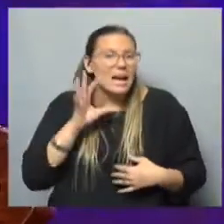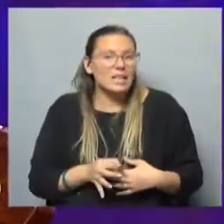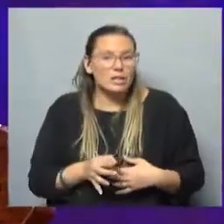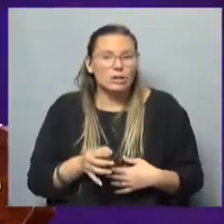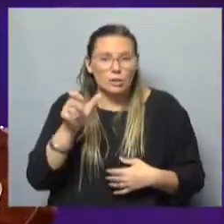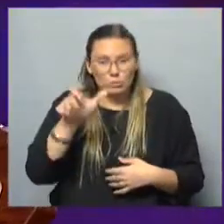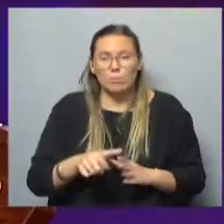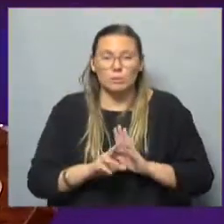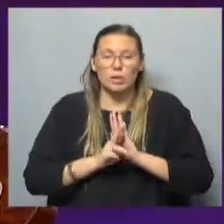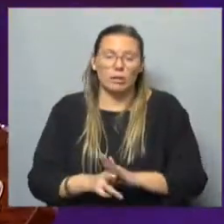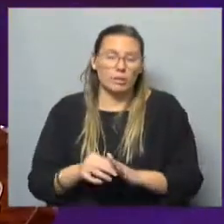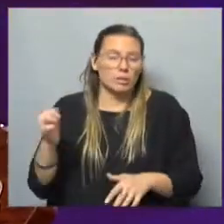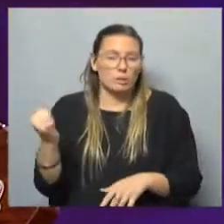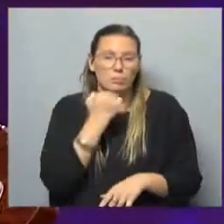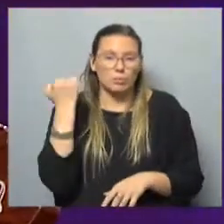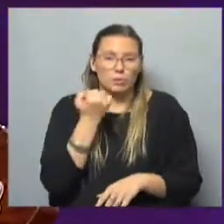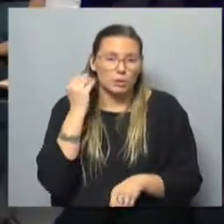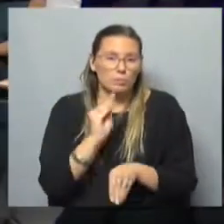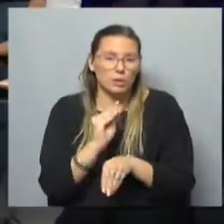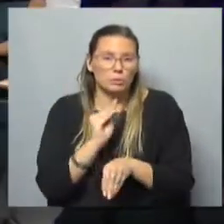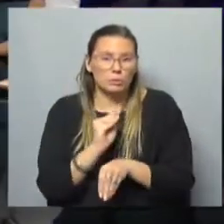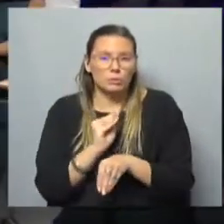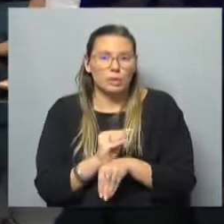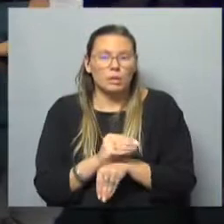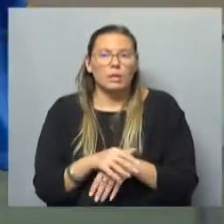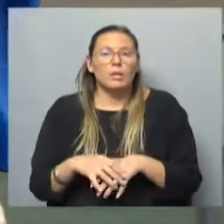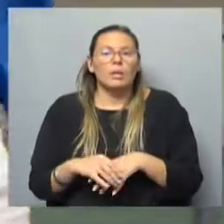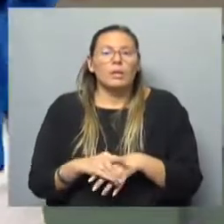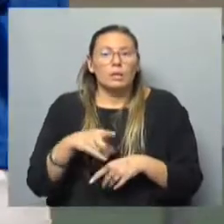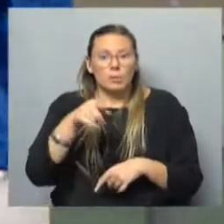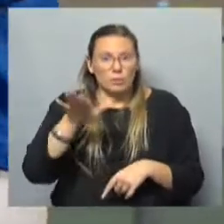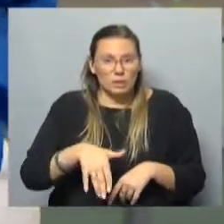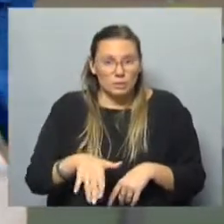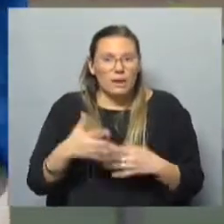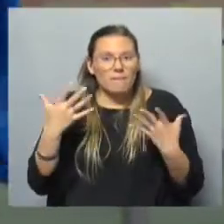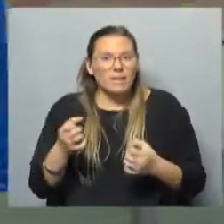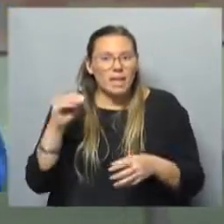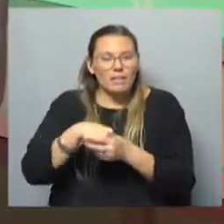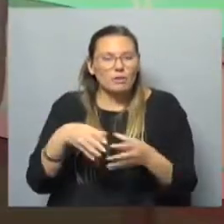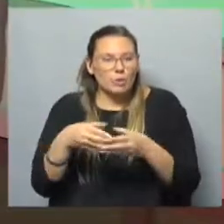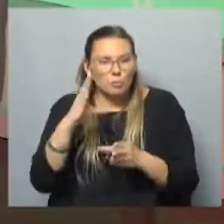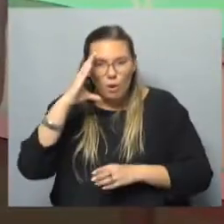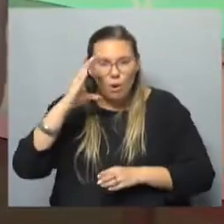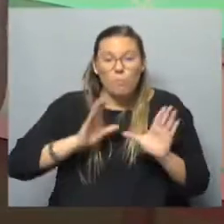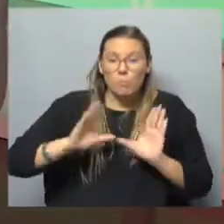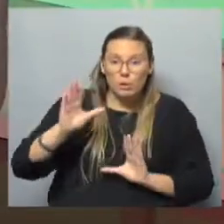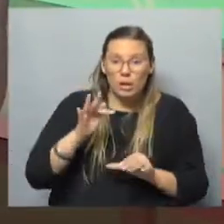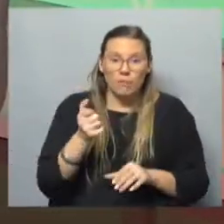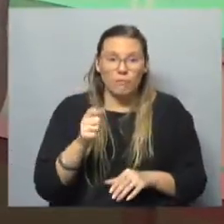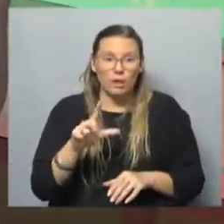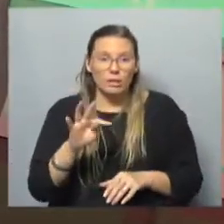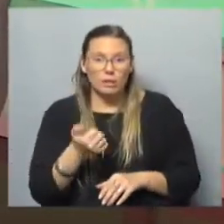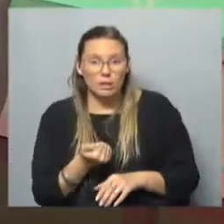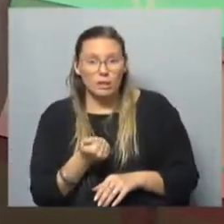faro importante para la cultura, realmente. ¿Y vos cuando eras chico específicamente querías entrar a La Falta? Mirá, en